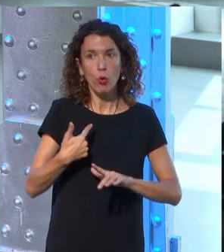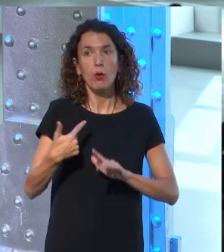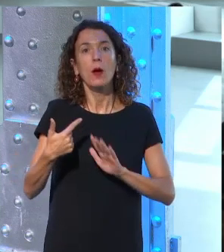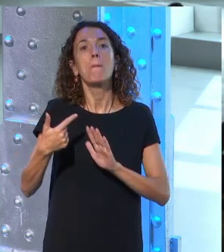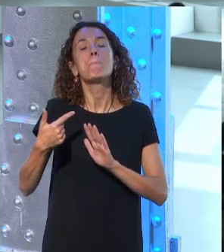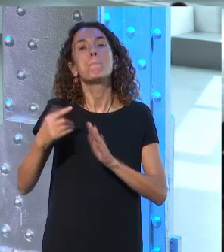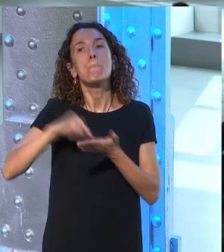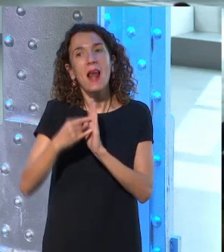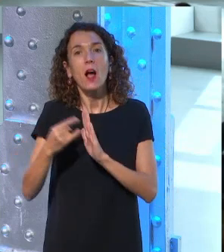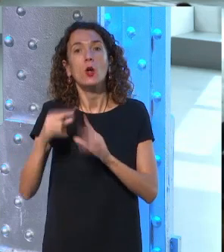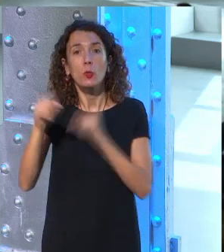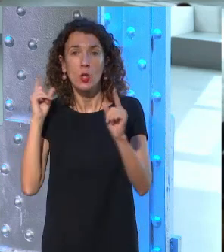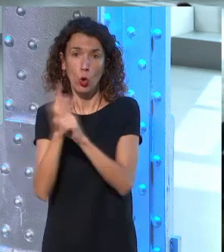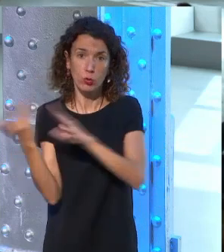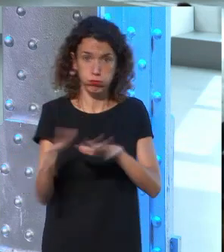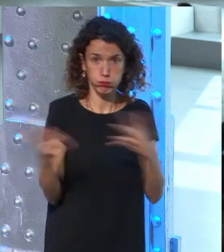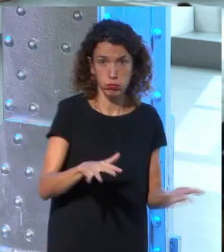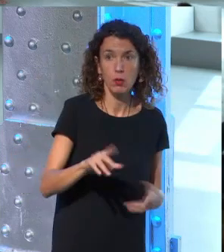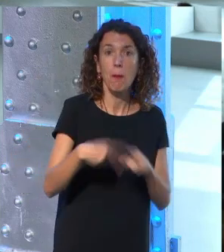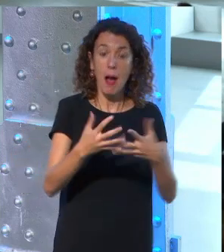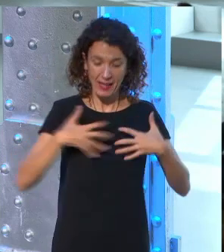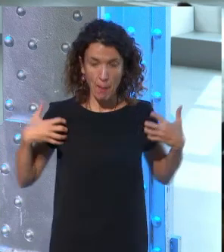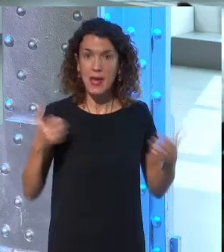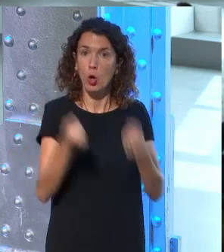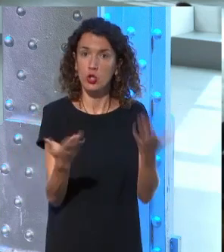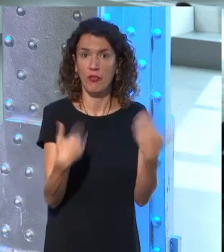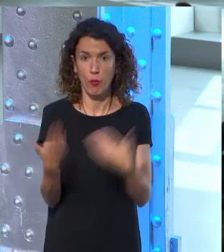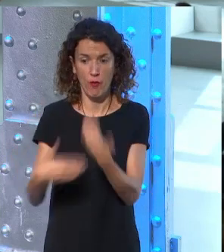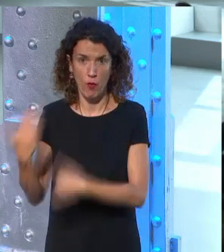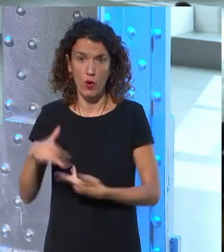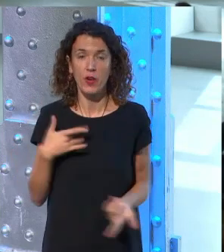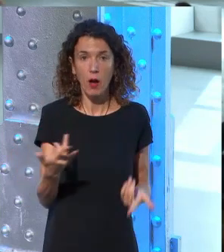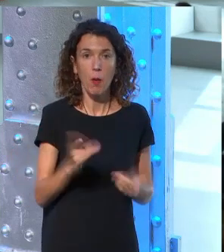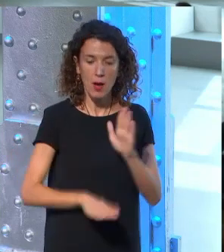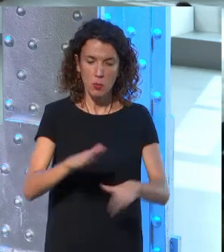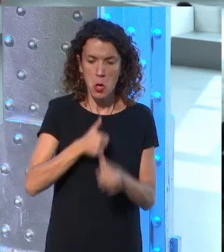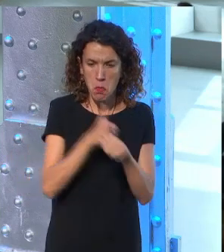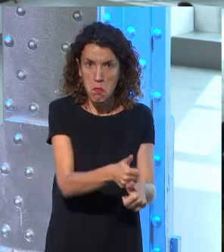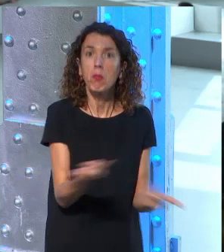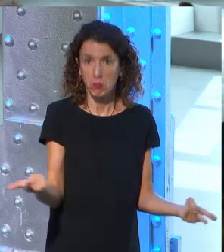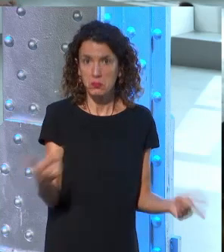planes anticontaminación, yo voy a peatonalizar la Gran Vía, yo voy a dar pasos en ese sentido, pues